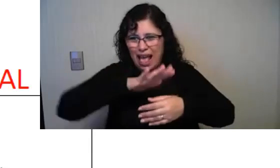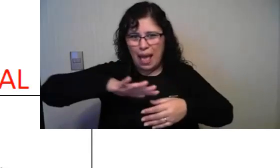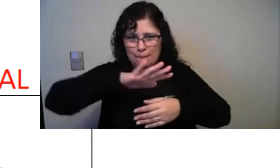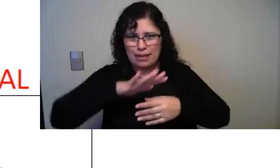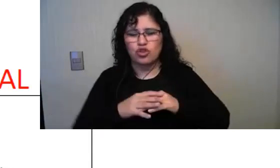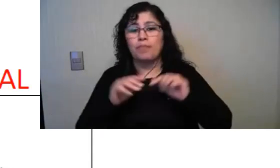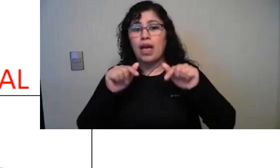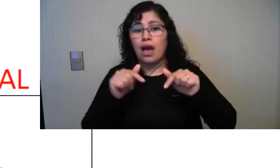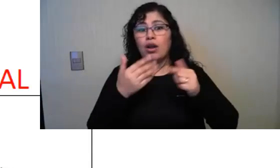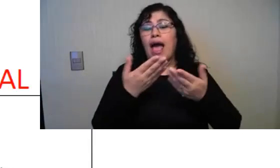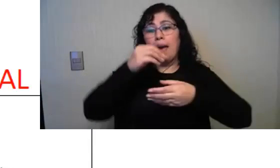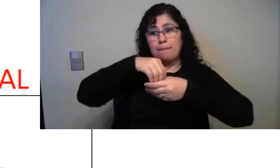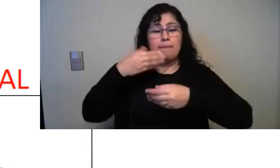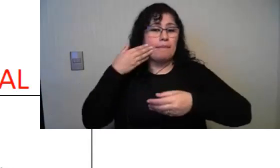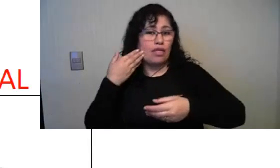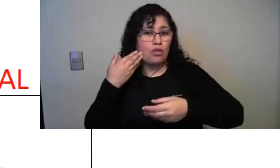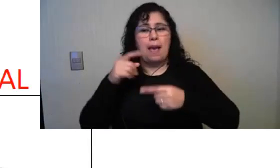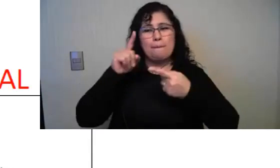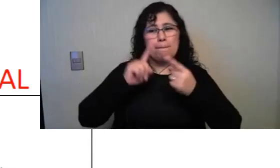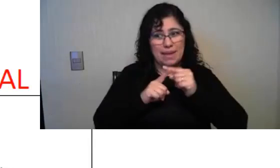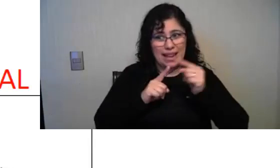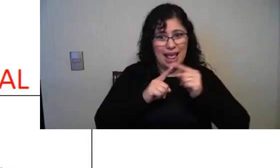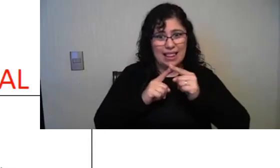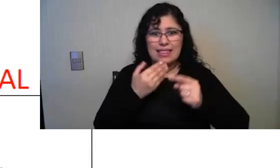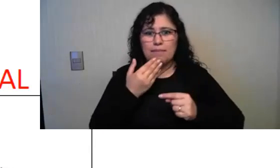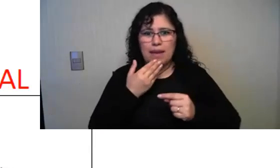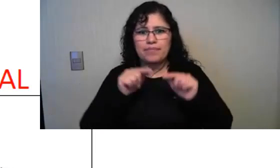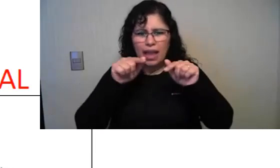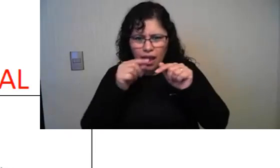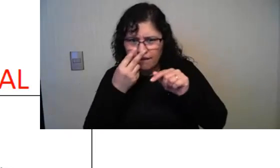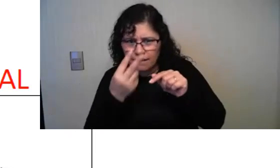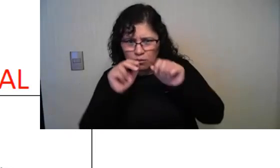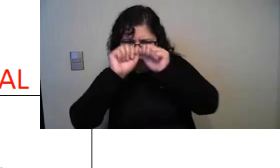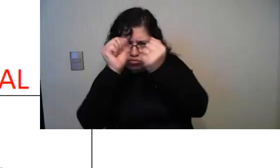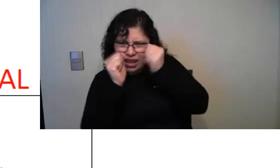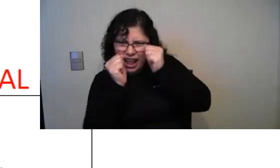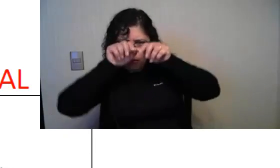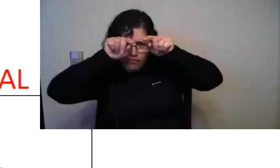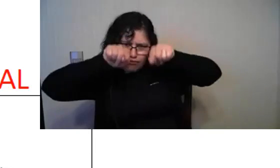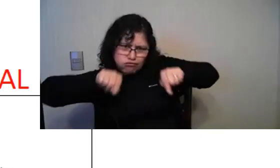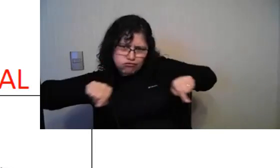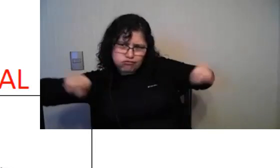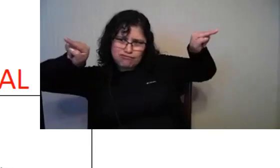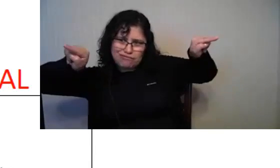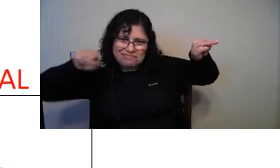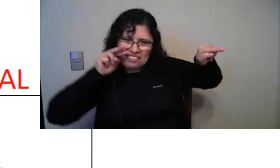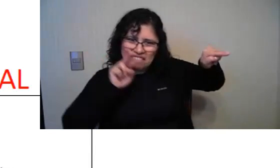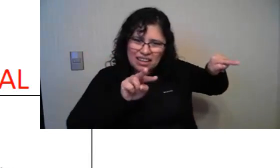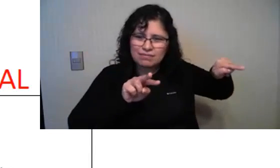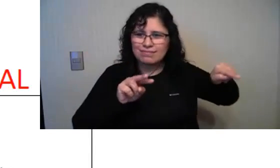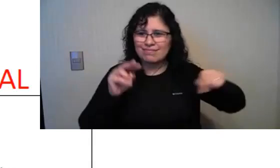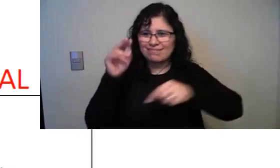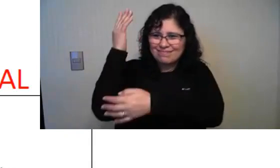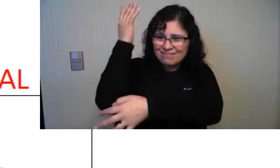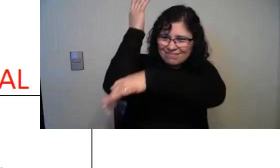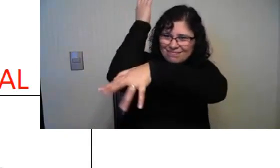espinal. Acá podemos observar la formación de un nervio espinal a través de dos raíces,